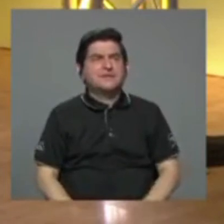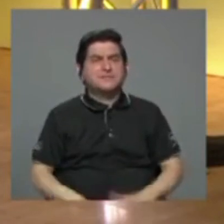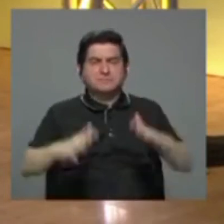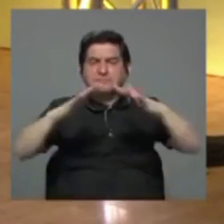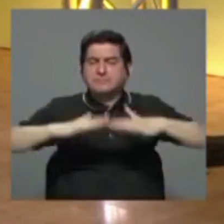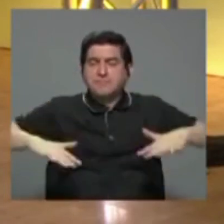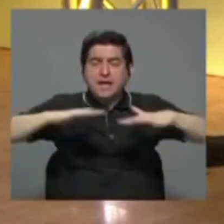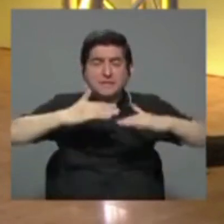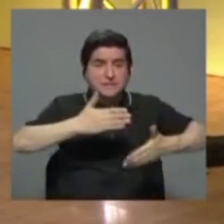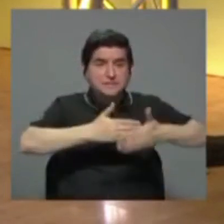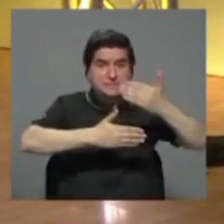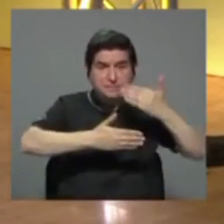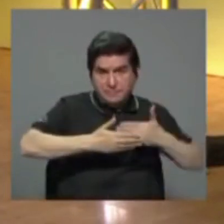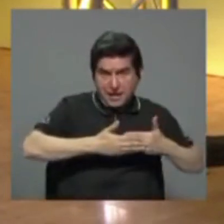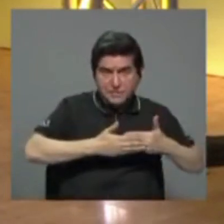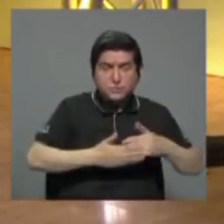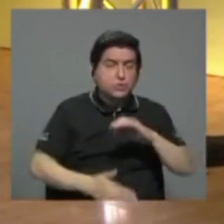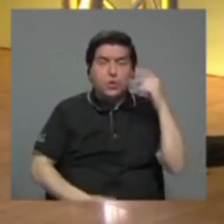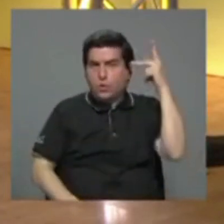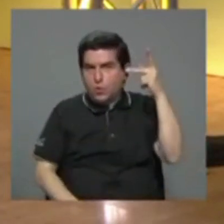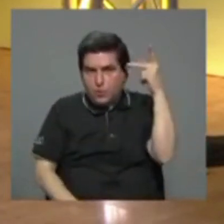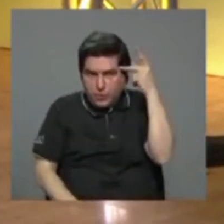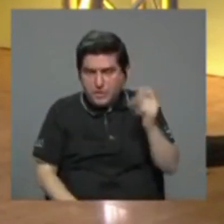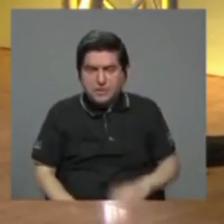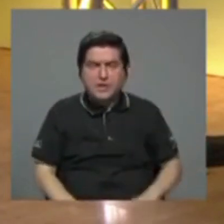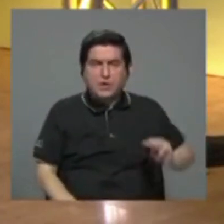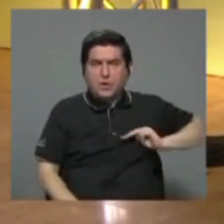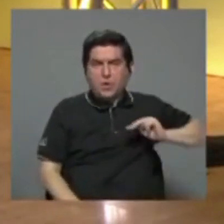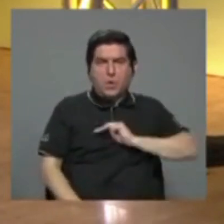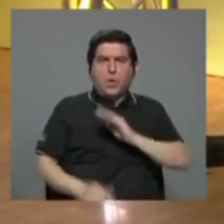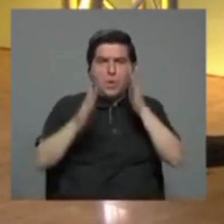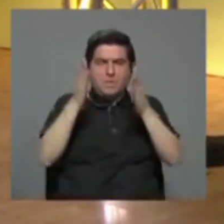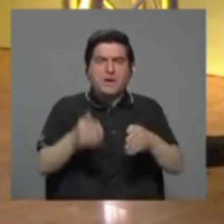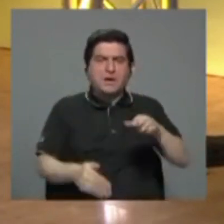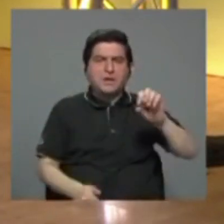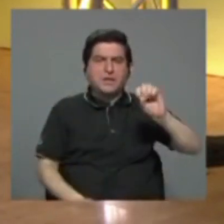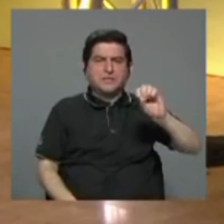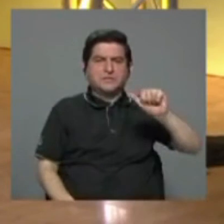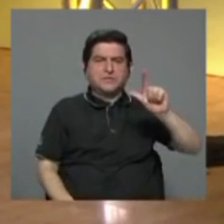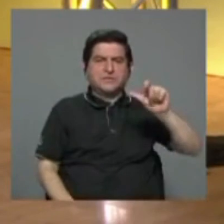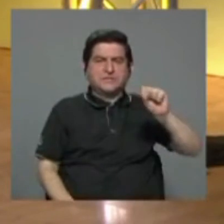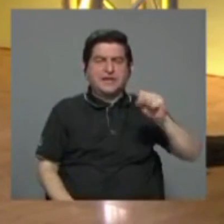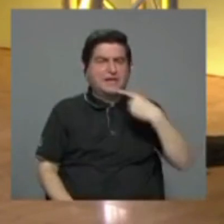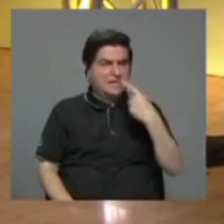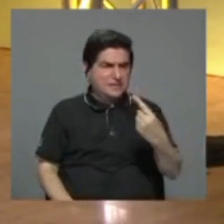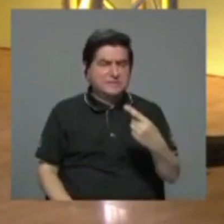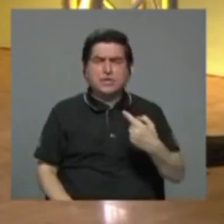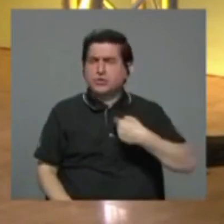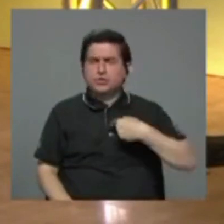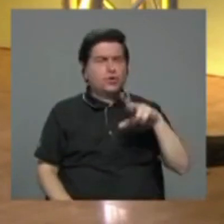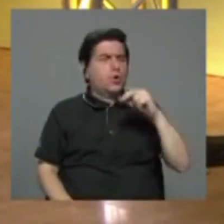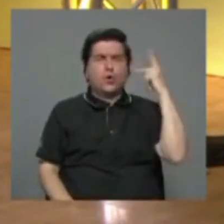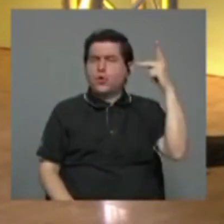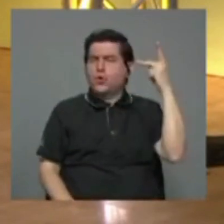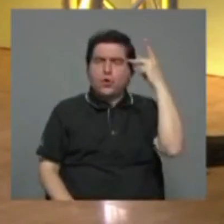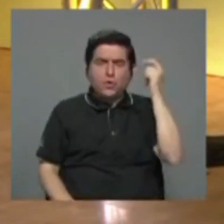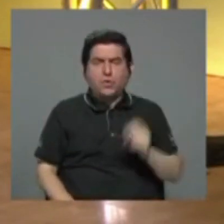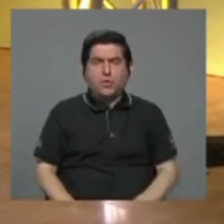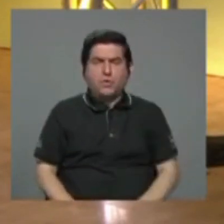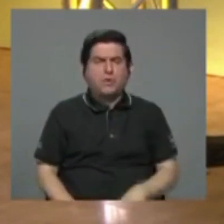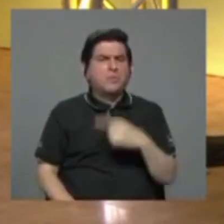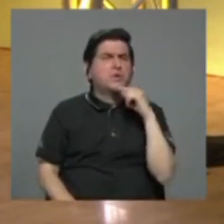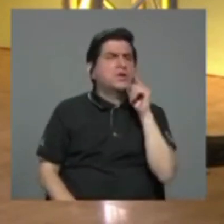espacios previos o espacios políticos, el ministro Salas dijo que él no era político, porque alguien dijo, pues usted